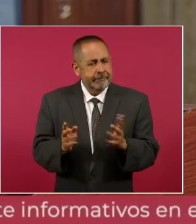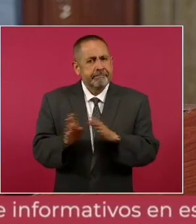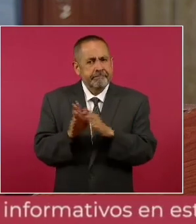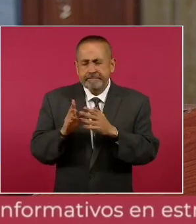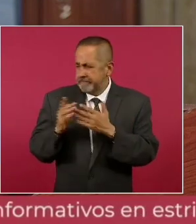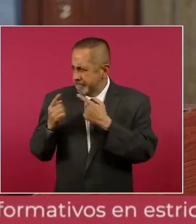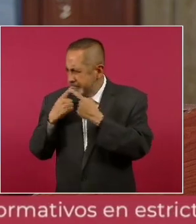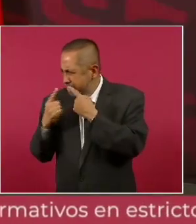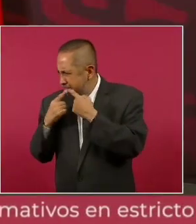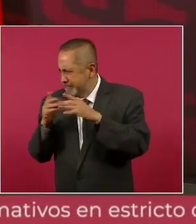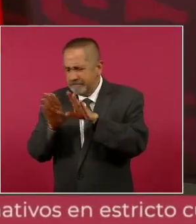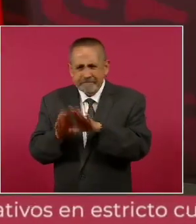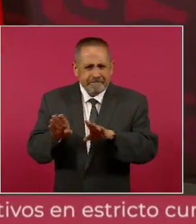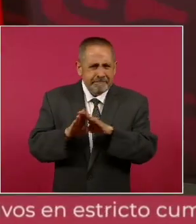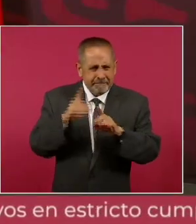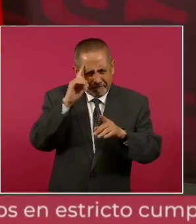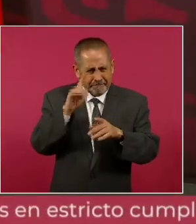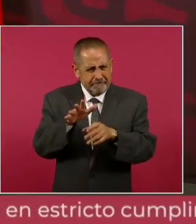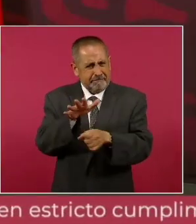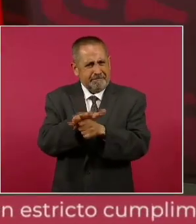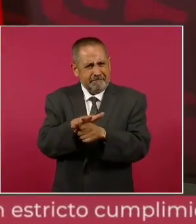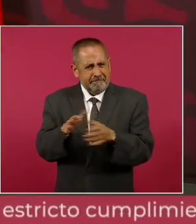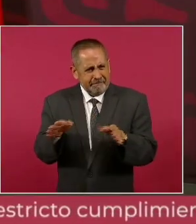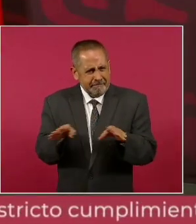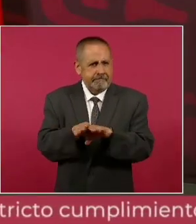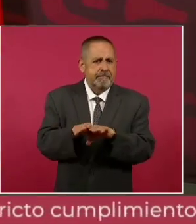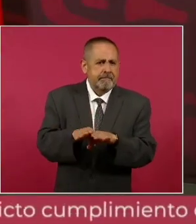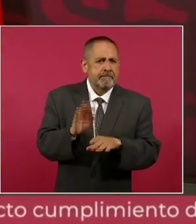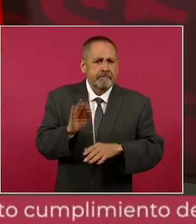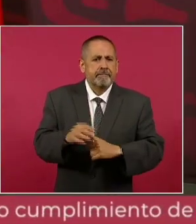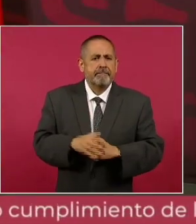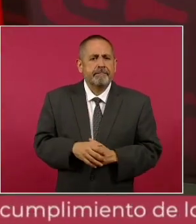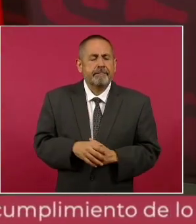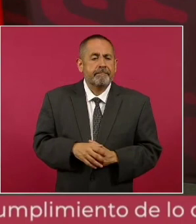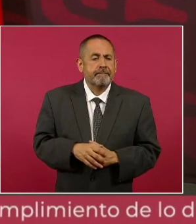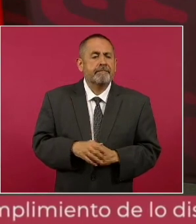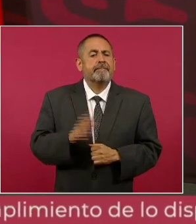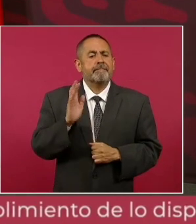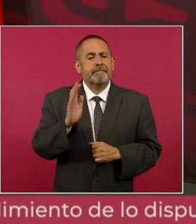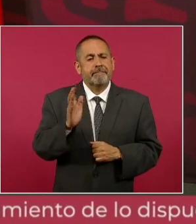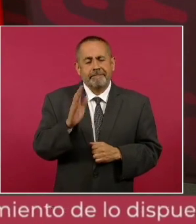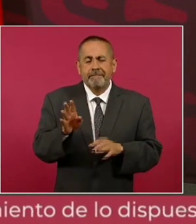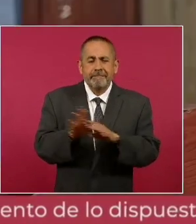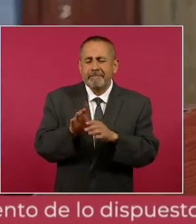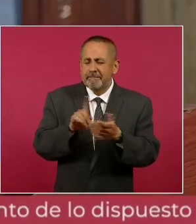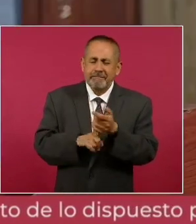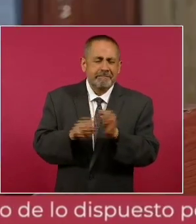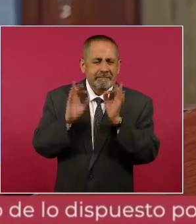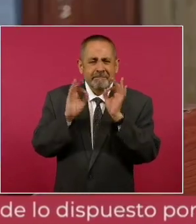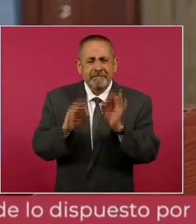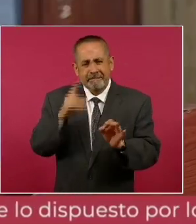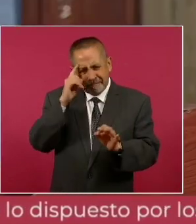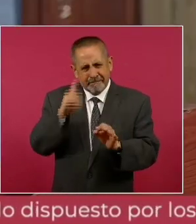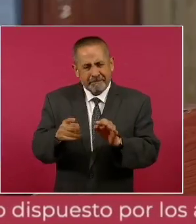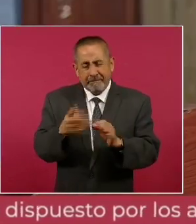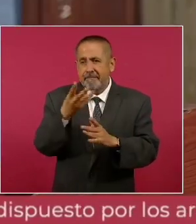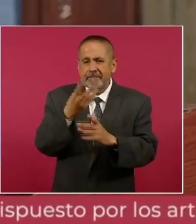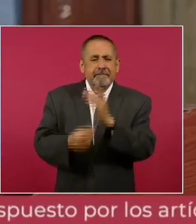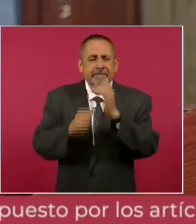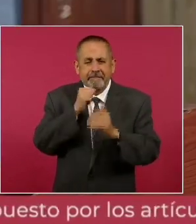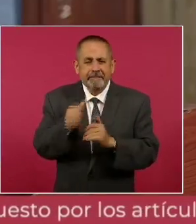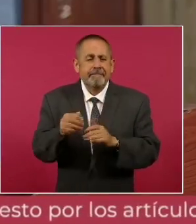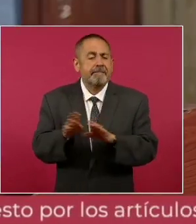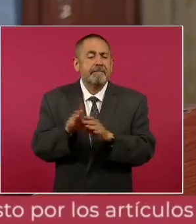para evitar las fugas y hemos encontrado que la solución más apropiada para evitar estas